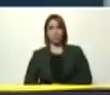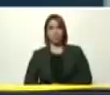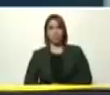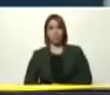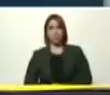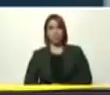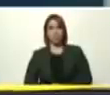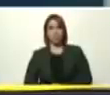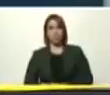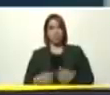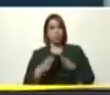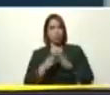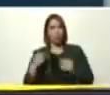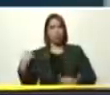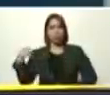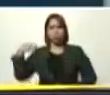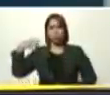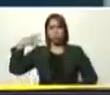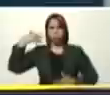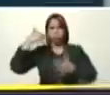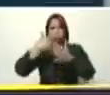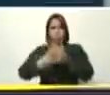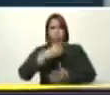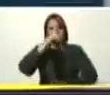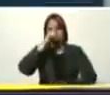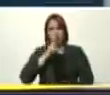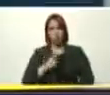En todos estos años que han pasado,